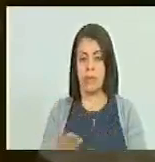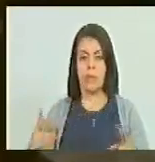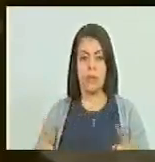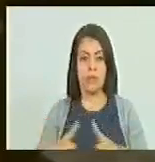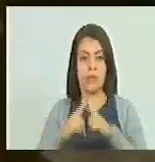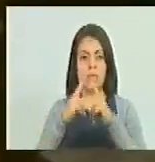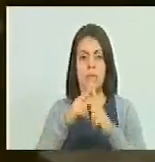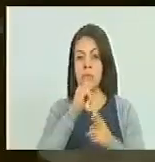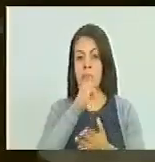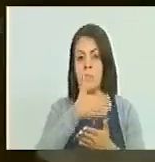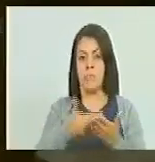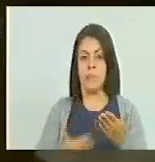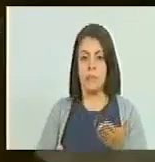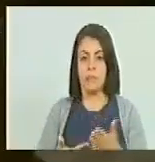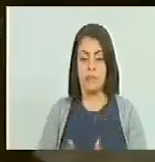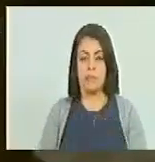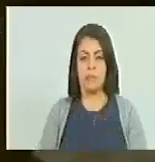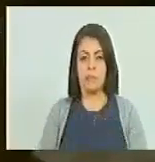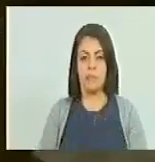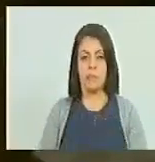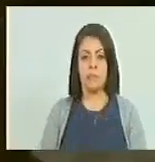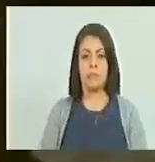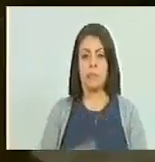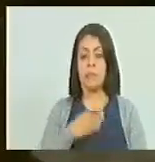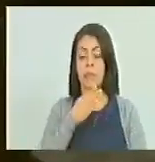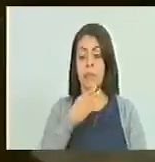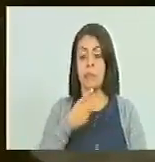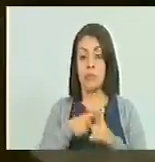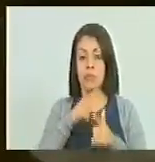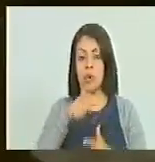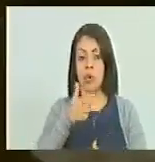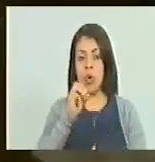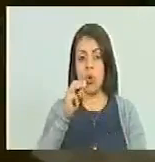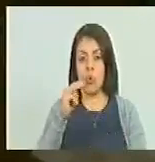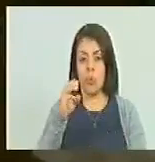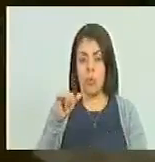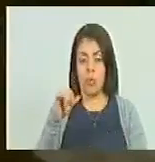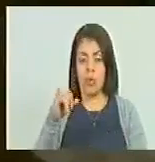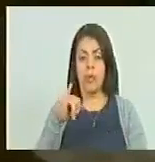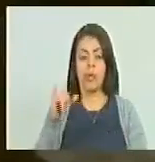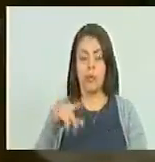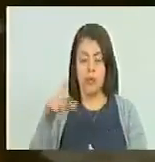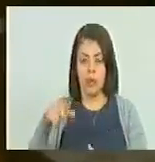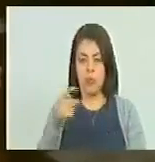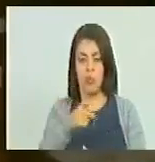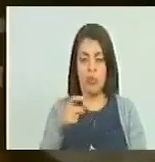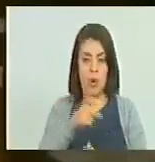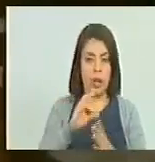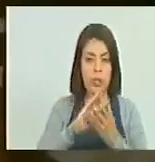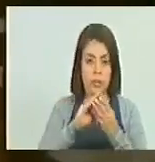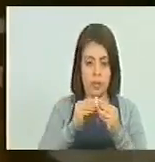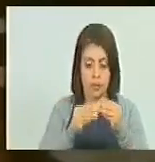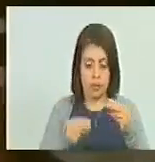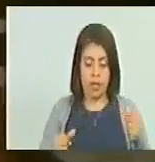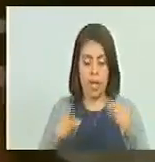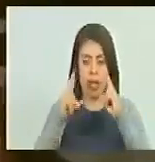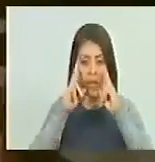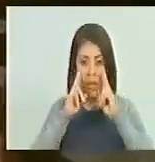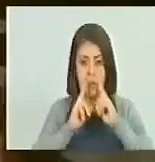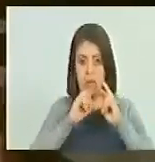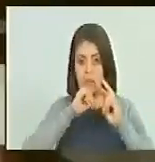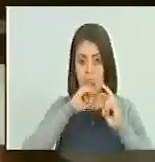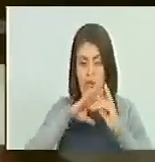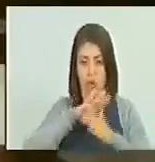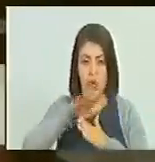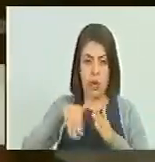encontrar documentos. Pobes, cuando tomó Cumaná, también trató de desaparecer, le hicieron maldad